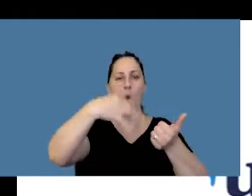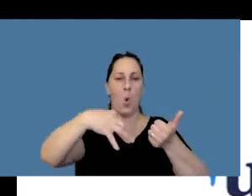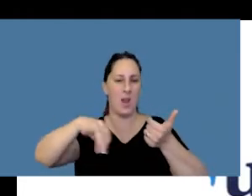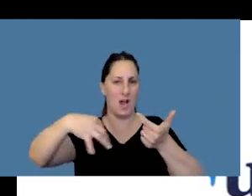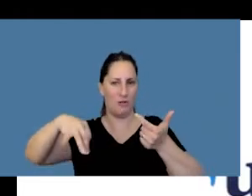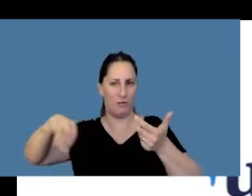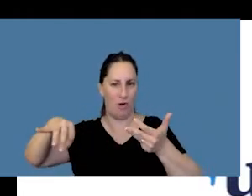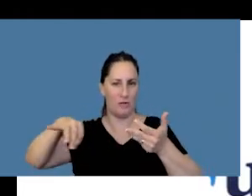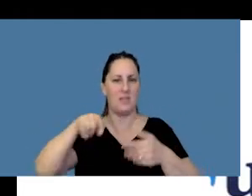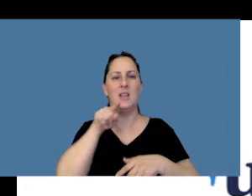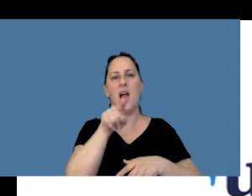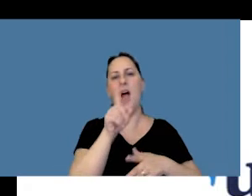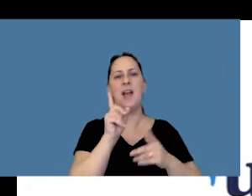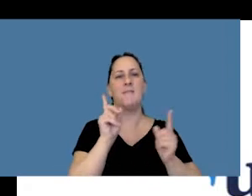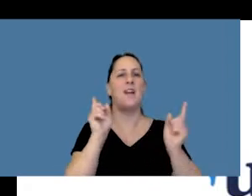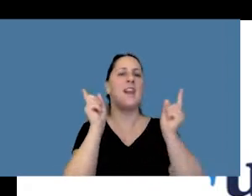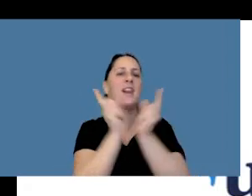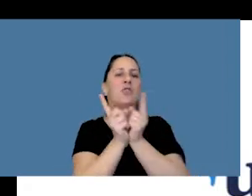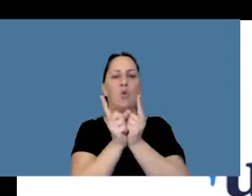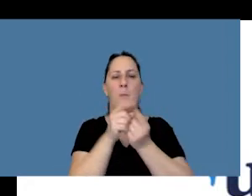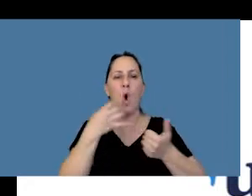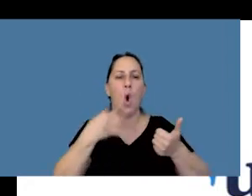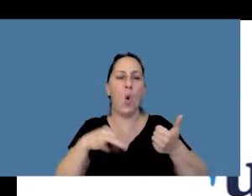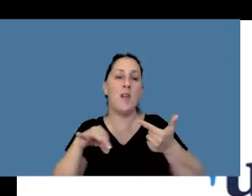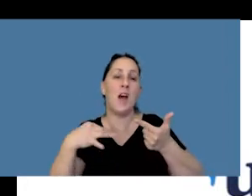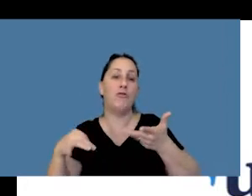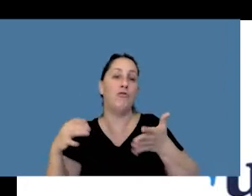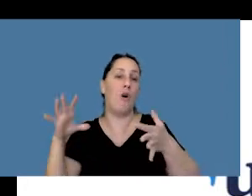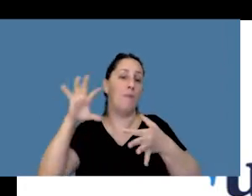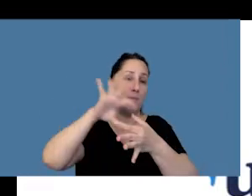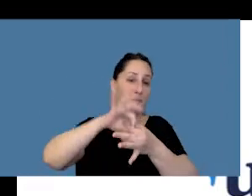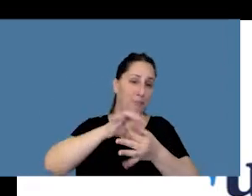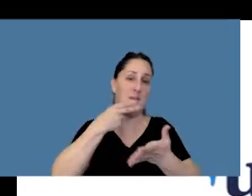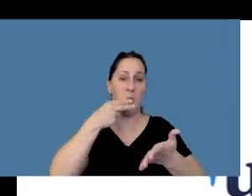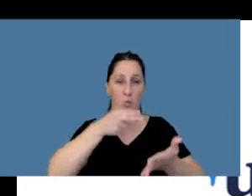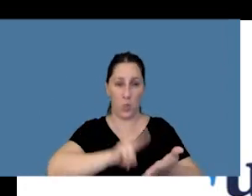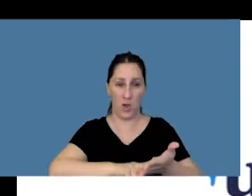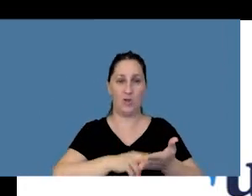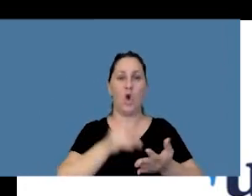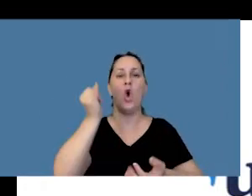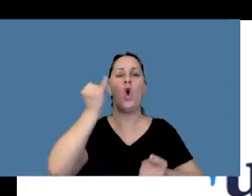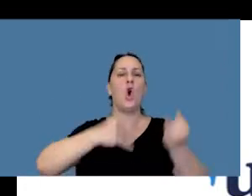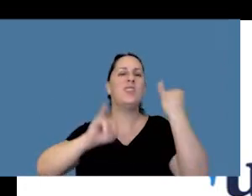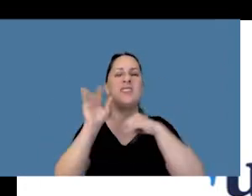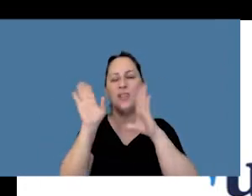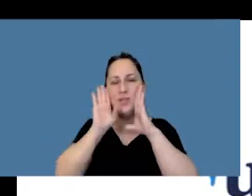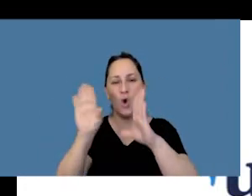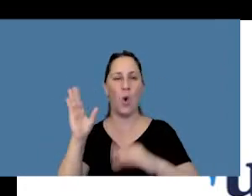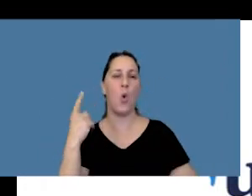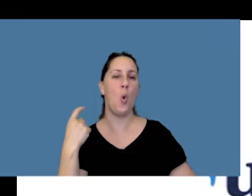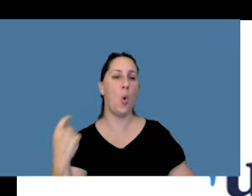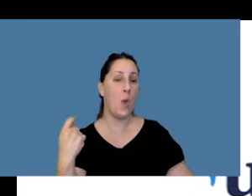que resume ciertas obligaciones impositivas y las cotizaciones previsionales en el caso de